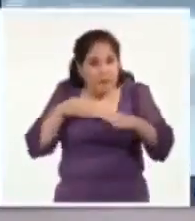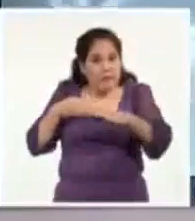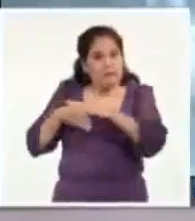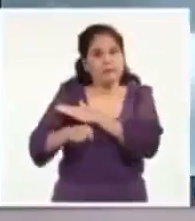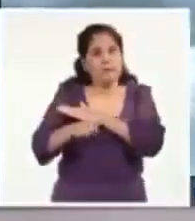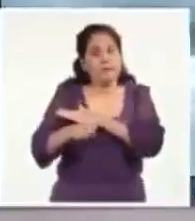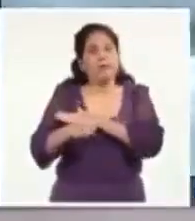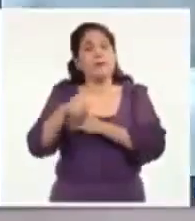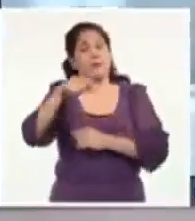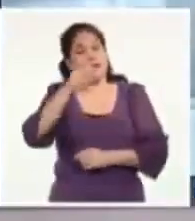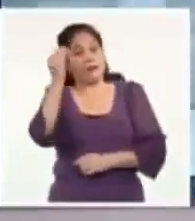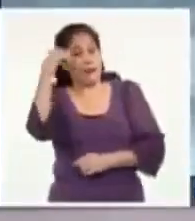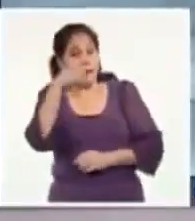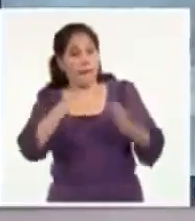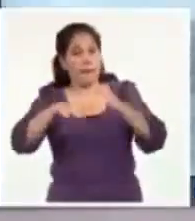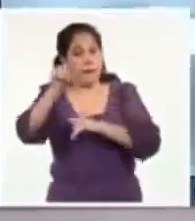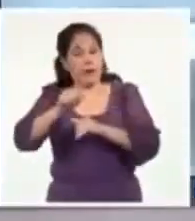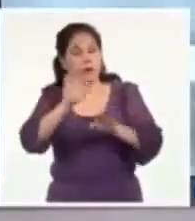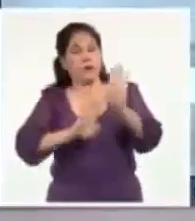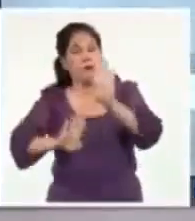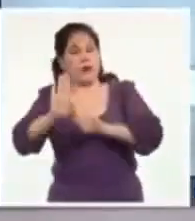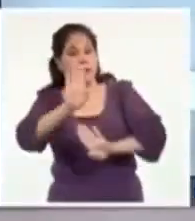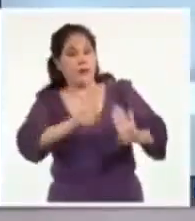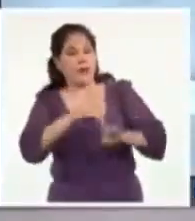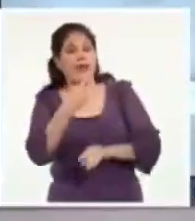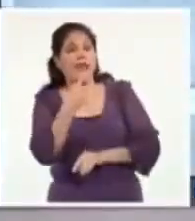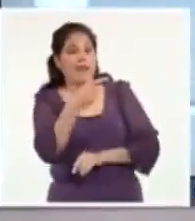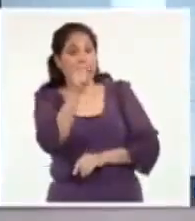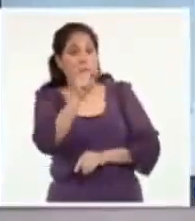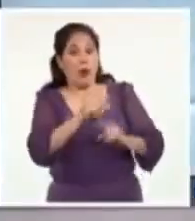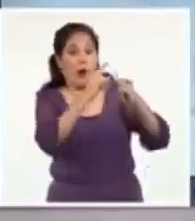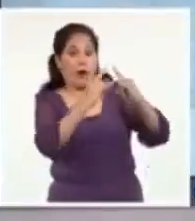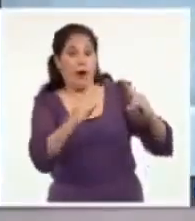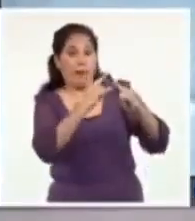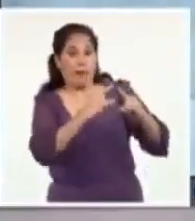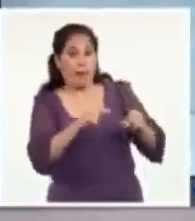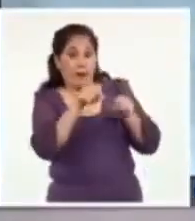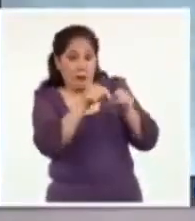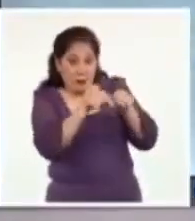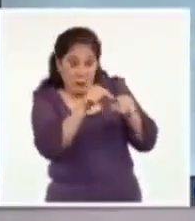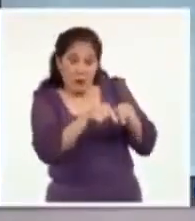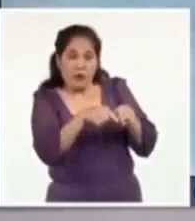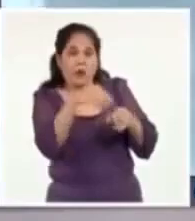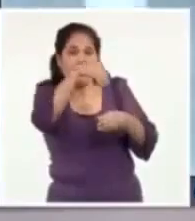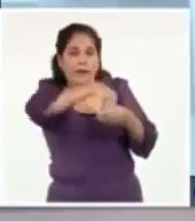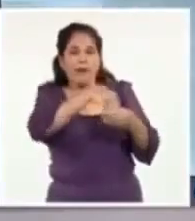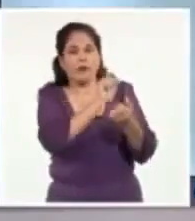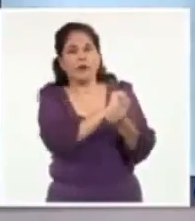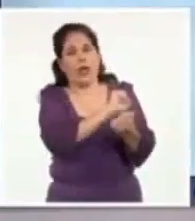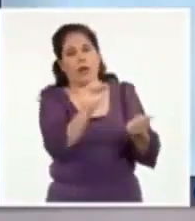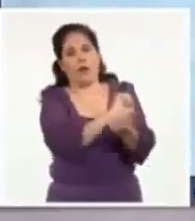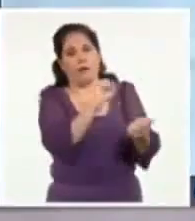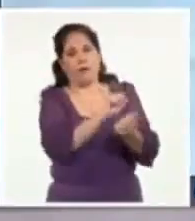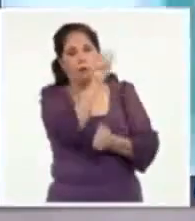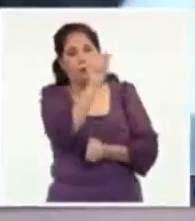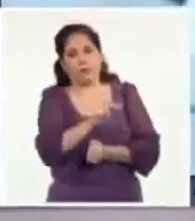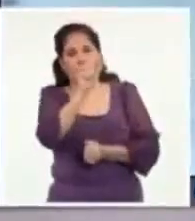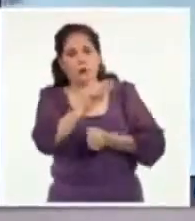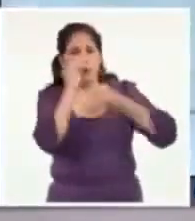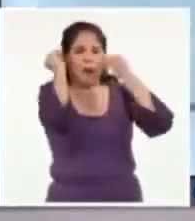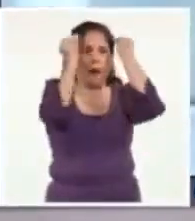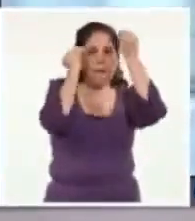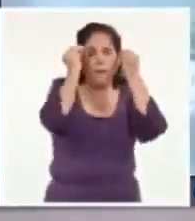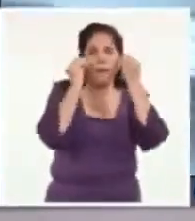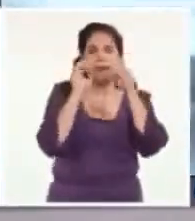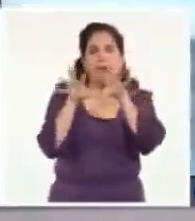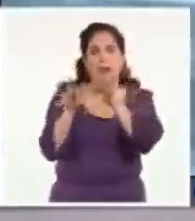Con razón el ministro de defensa les ha llamado a estos campamentos incubadoras de terroristas personas que en su